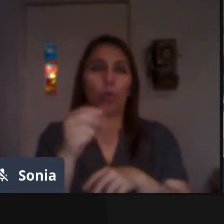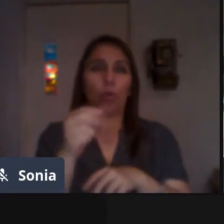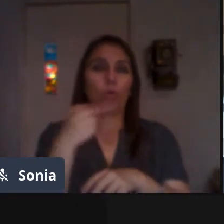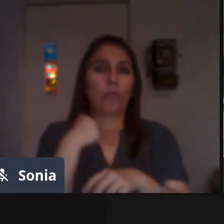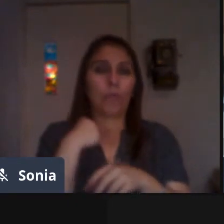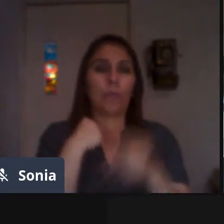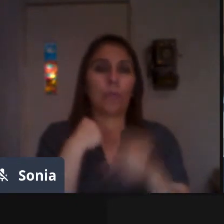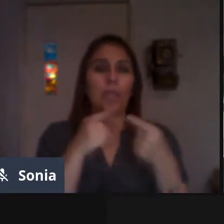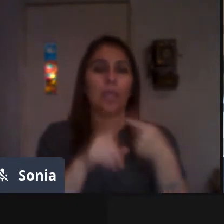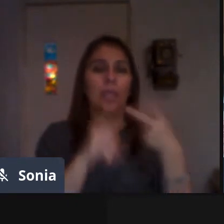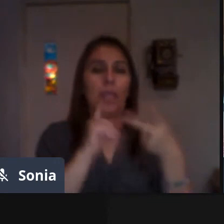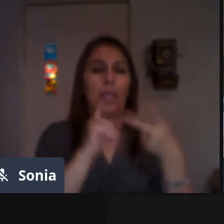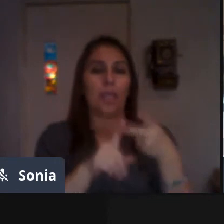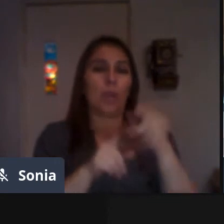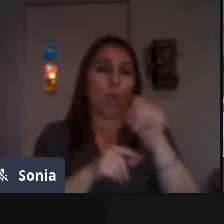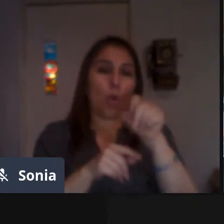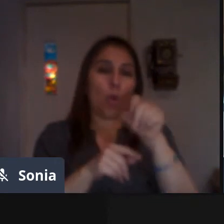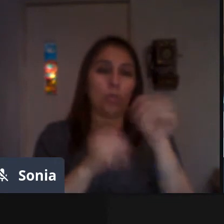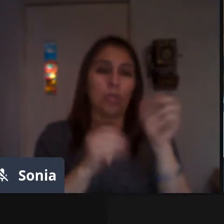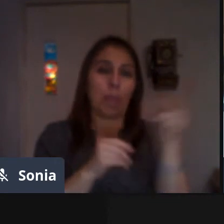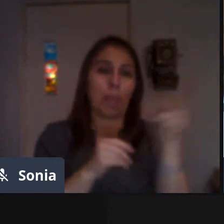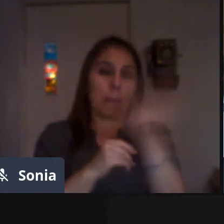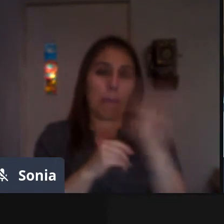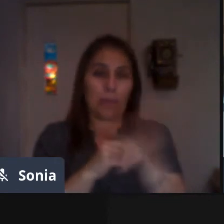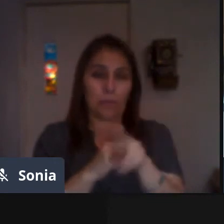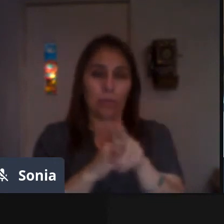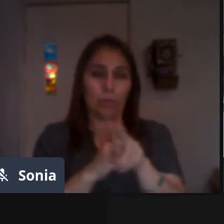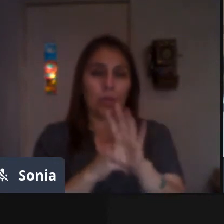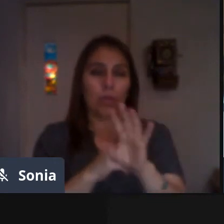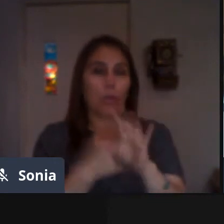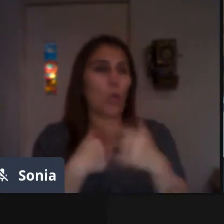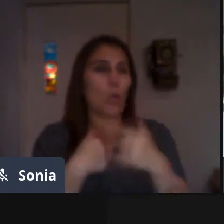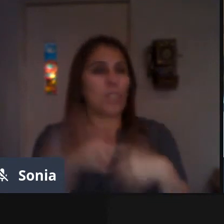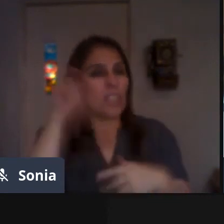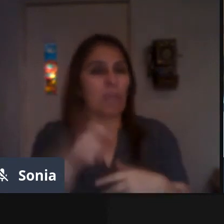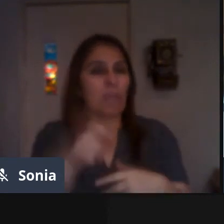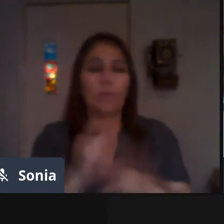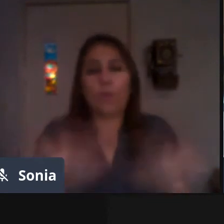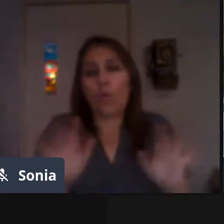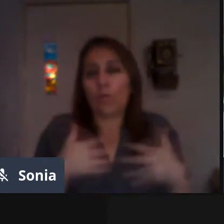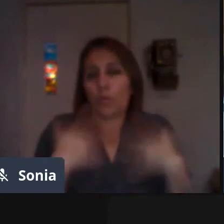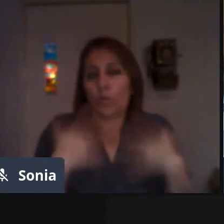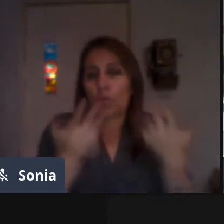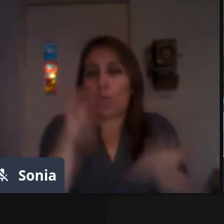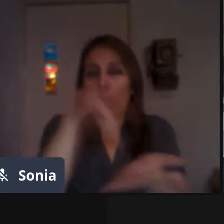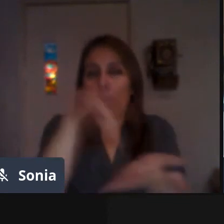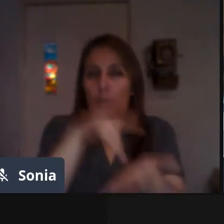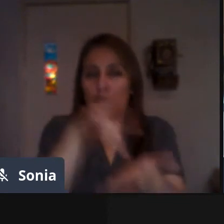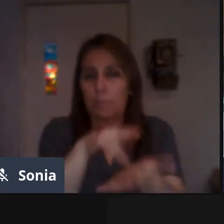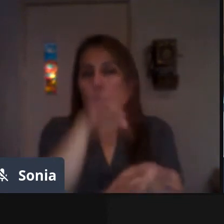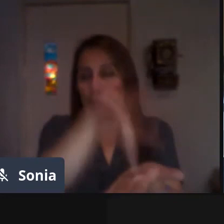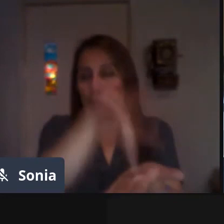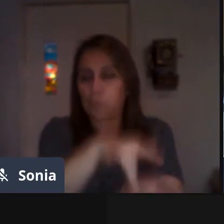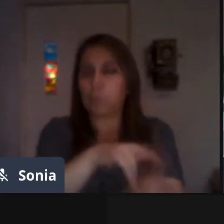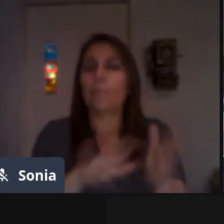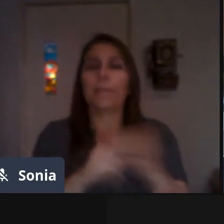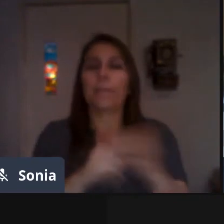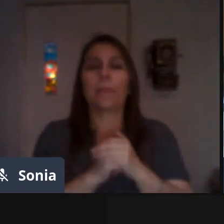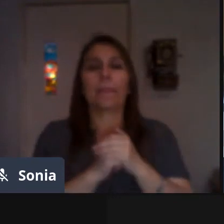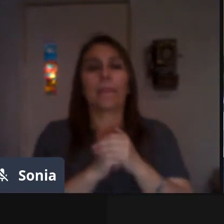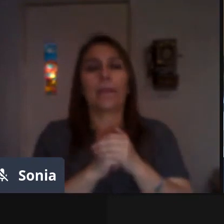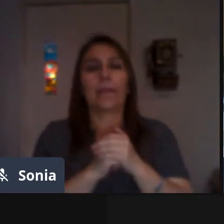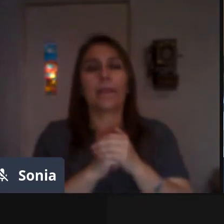no es de un deber tal vez parece que tiene todo el sentido estar ahí y en